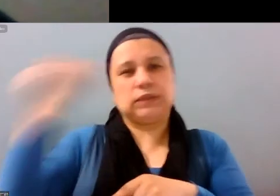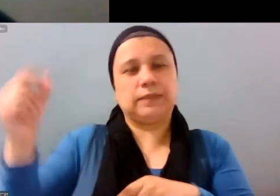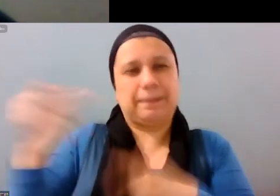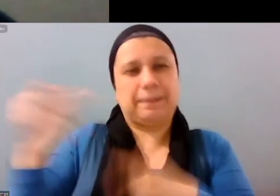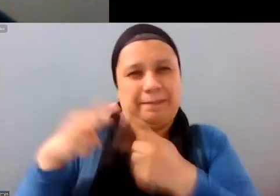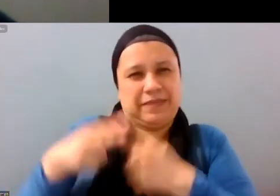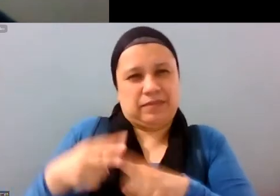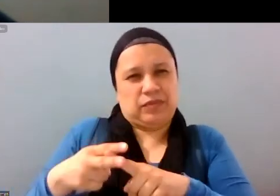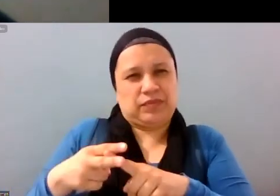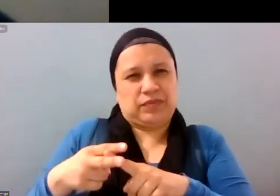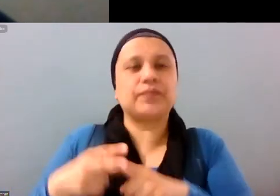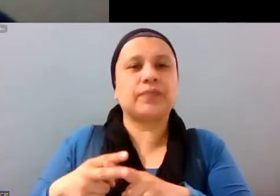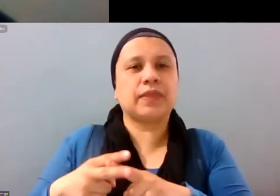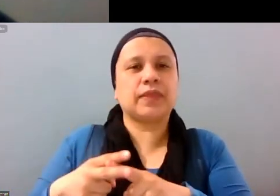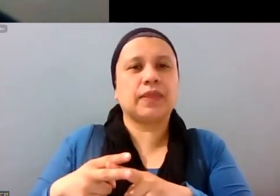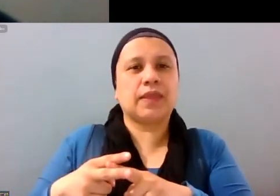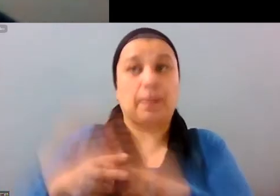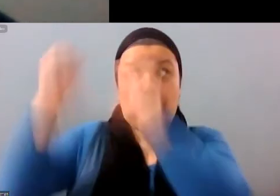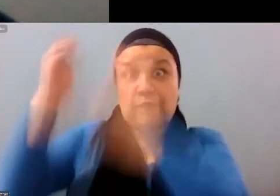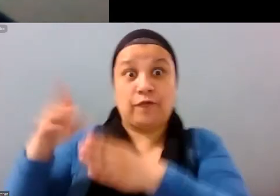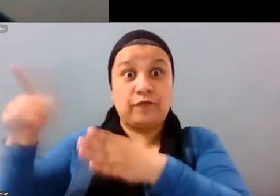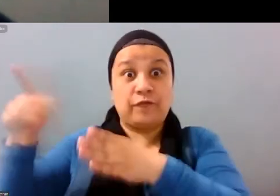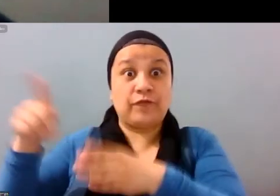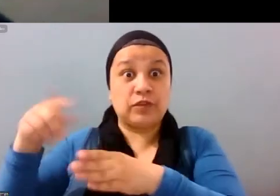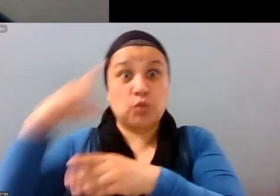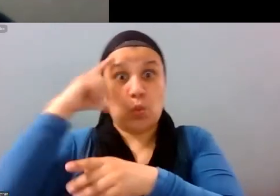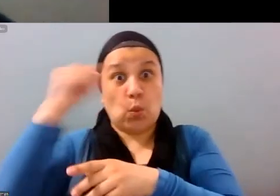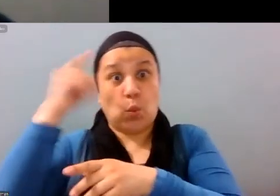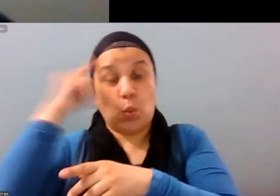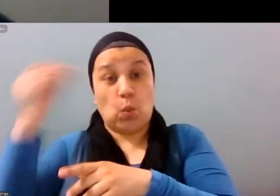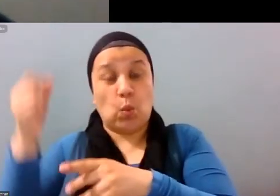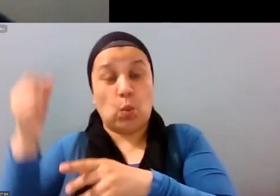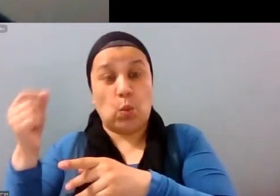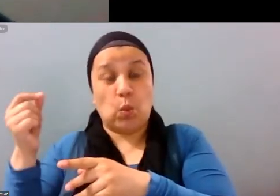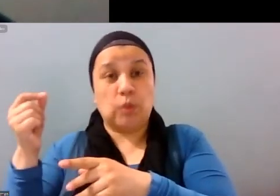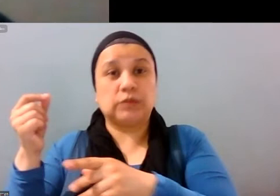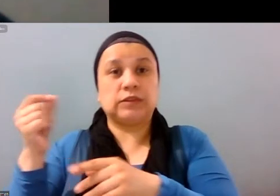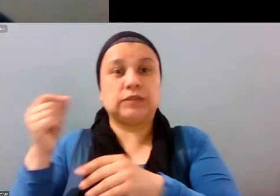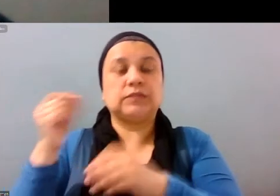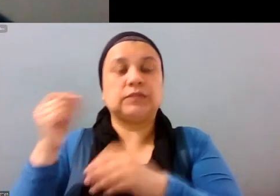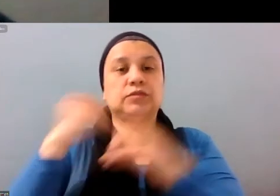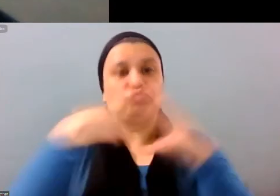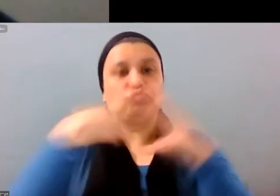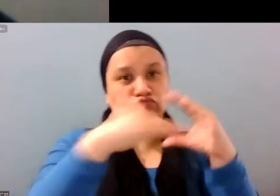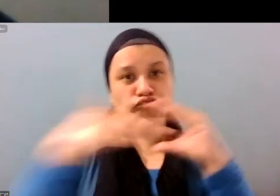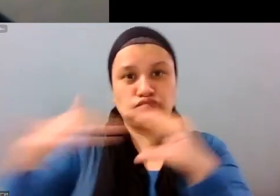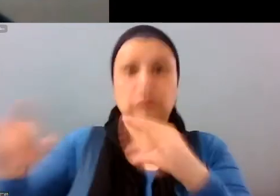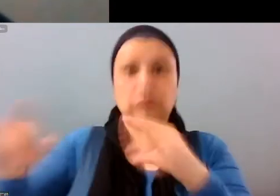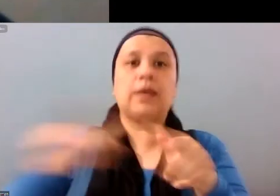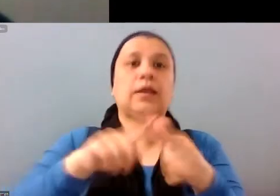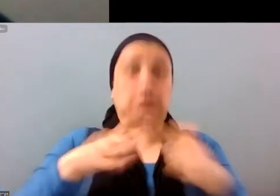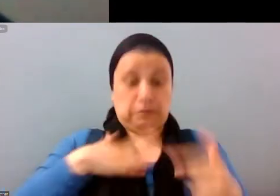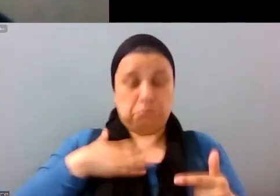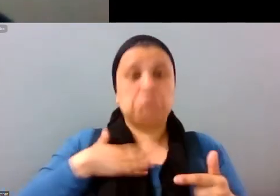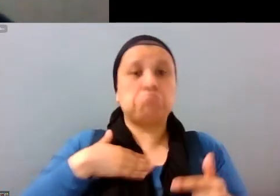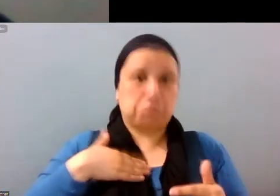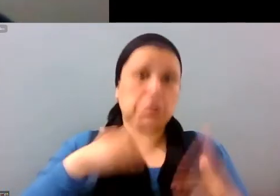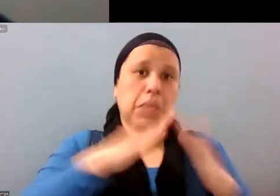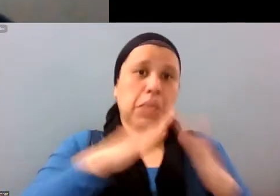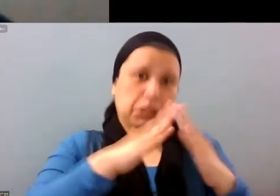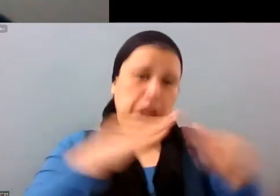el docente tenía mucho seguimiento por medio de whatsapp que era una de las facilidades en mi hogar pues contamos hasta el momento